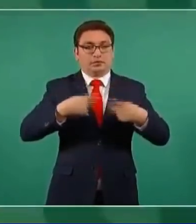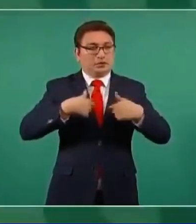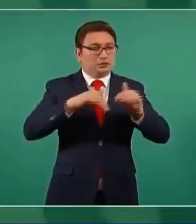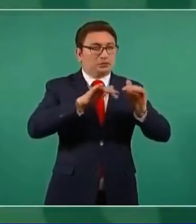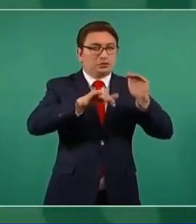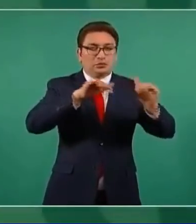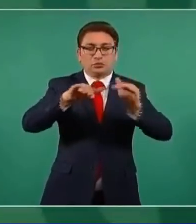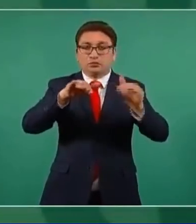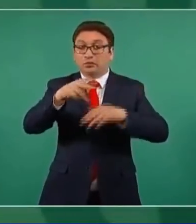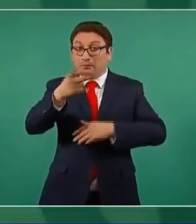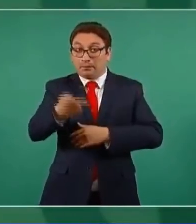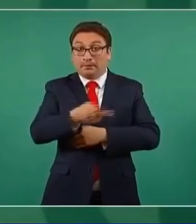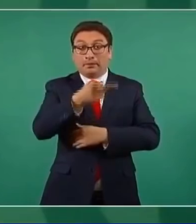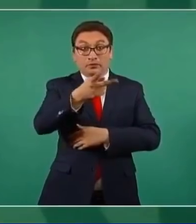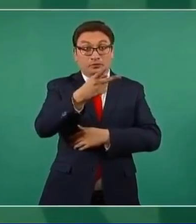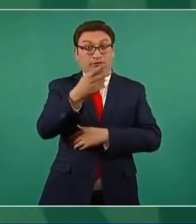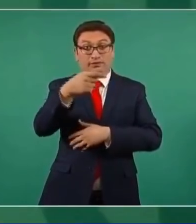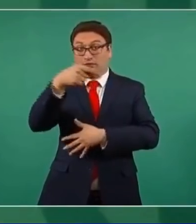¿O